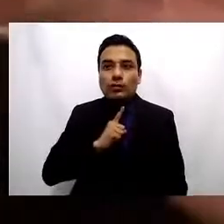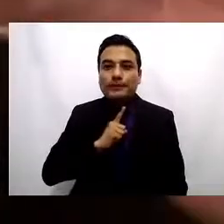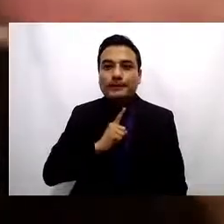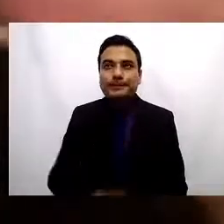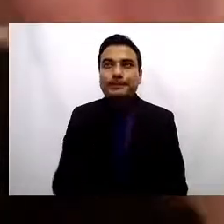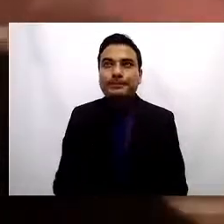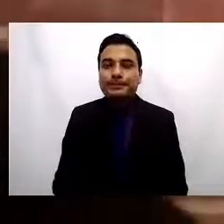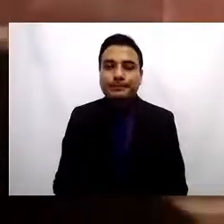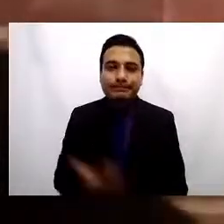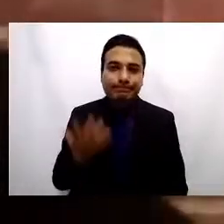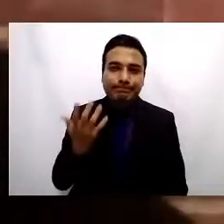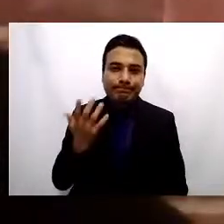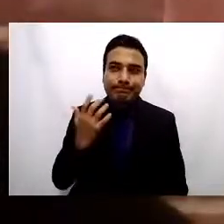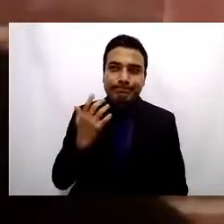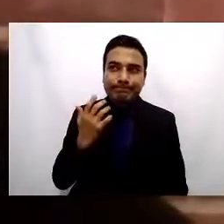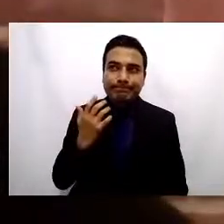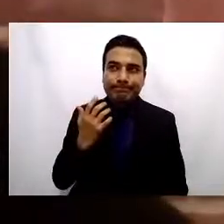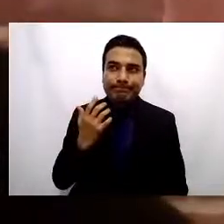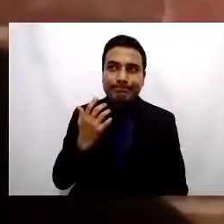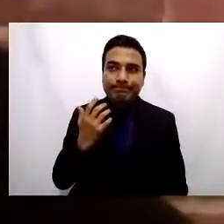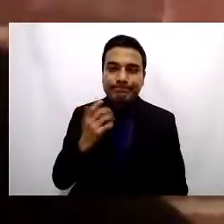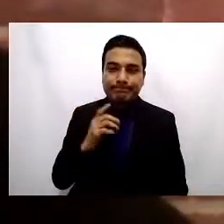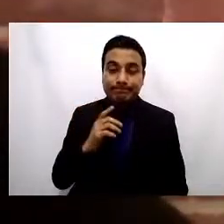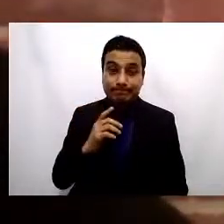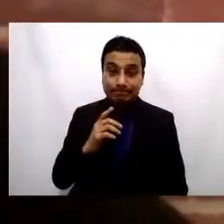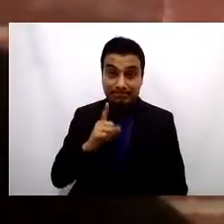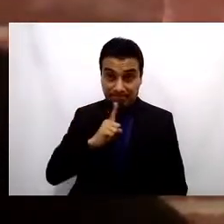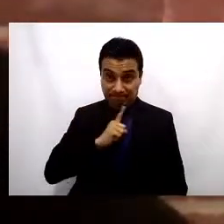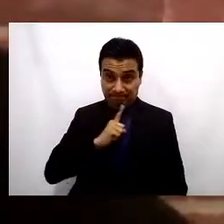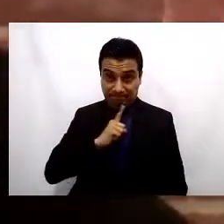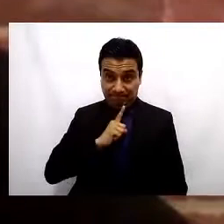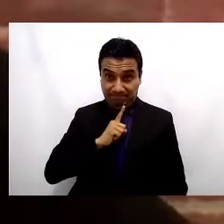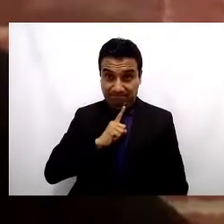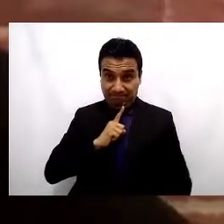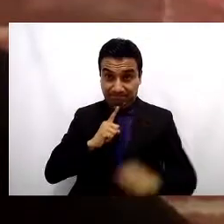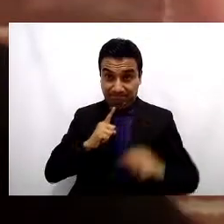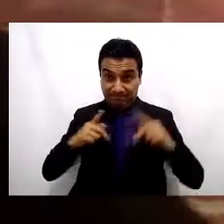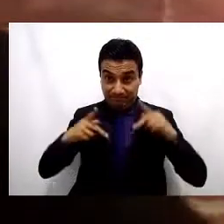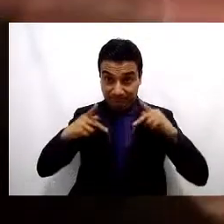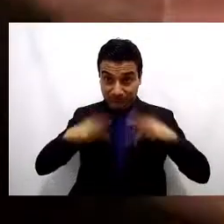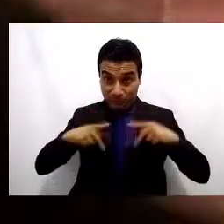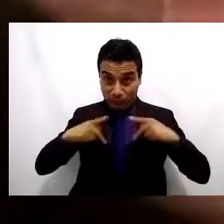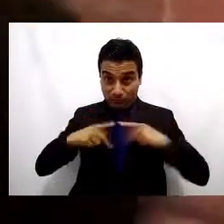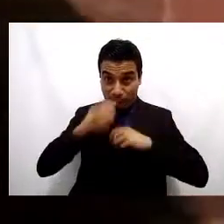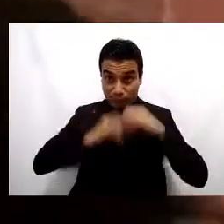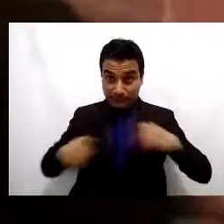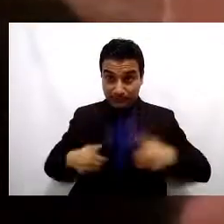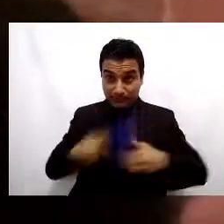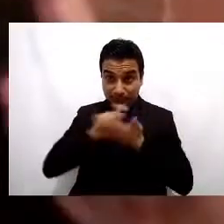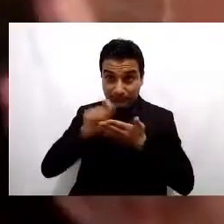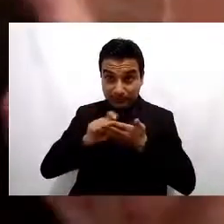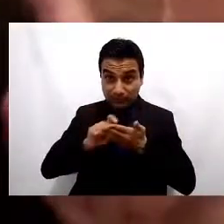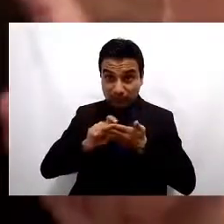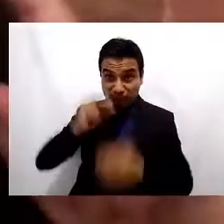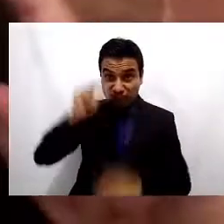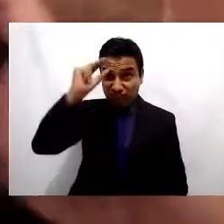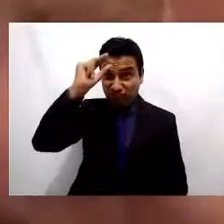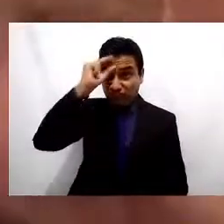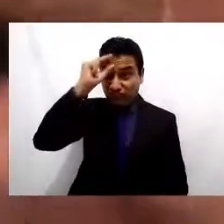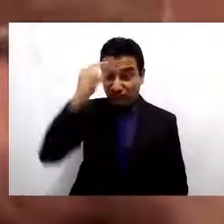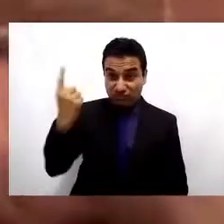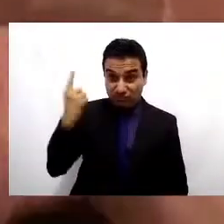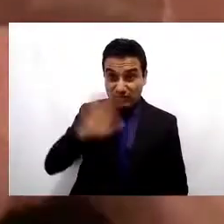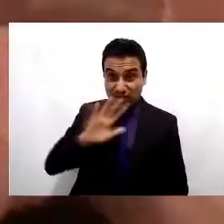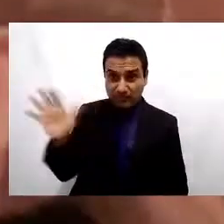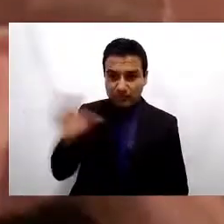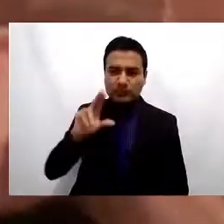en términos dramatúrgicos donde existe la inteligencia poética. Los actores, cuando son poetas,